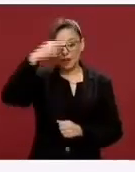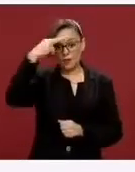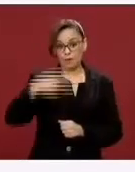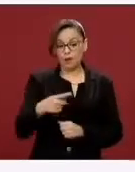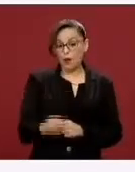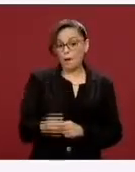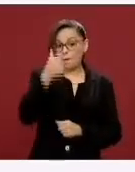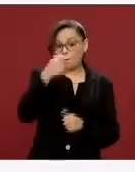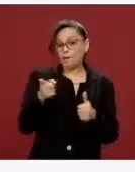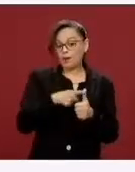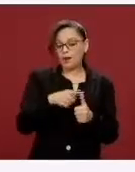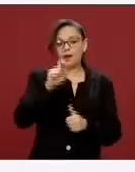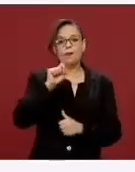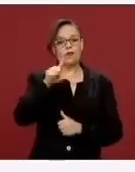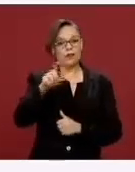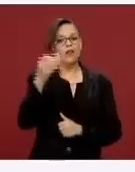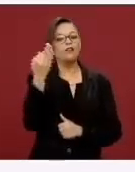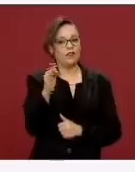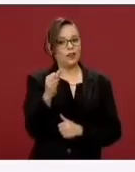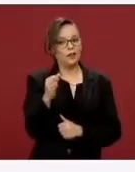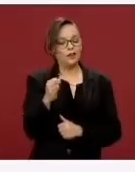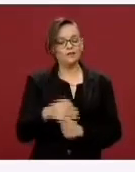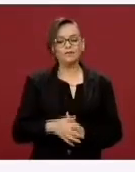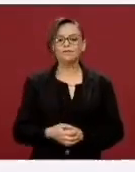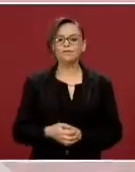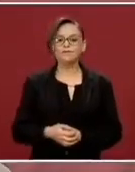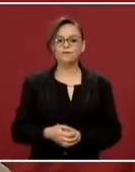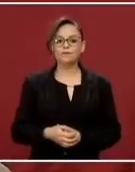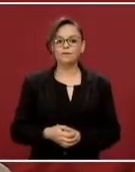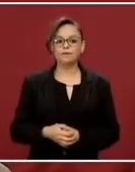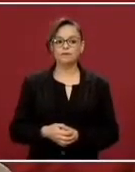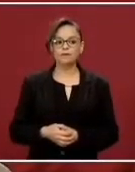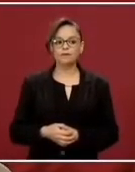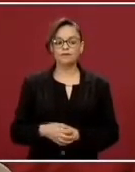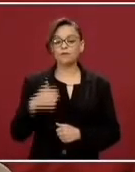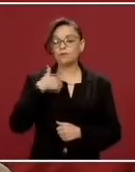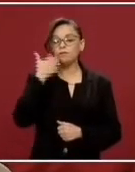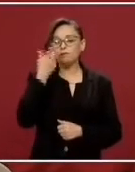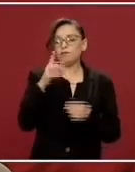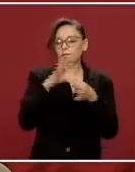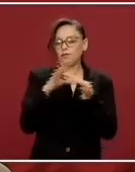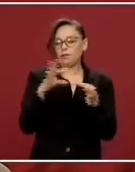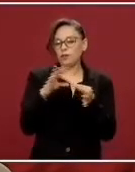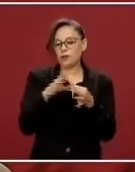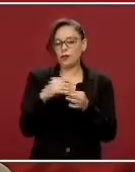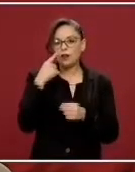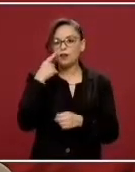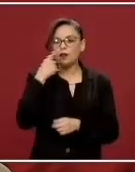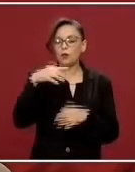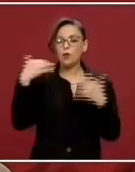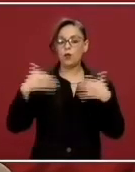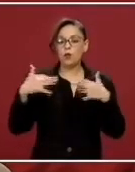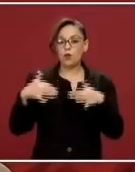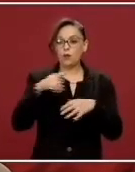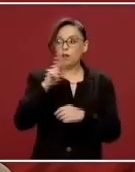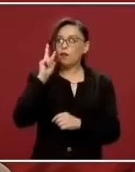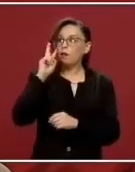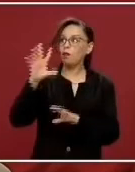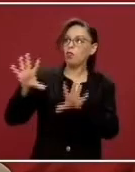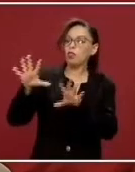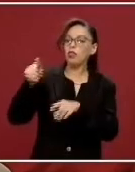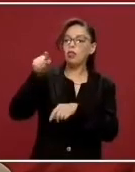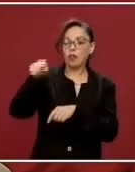febrero. Quiero destacar aquí cómo este impresionante cambio en el número diario de